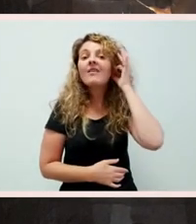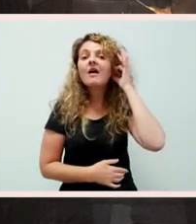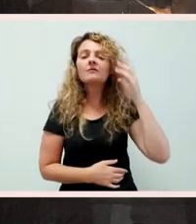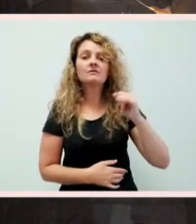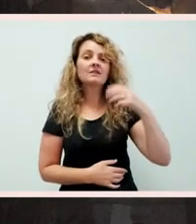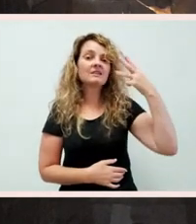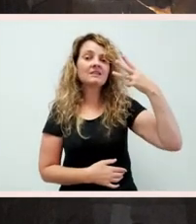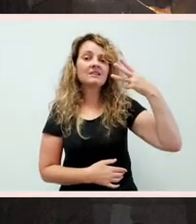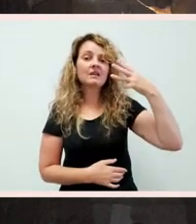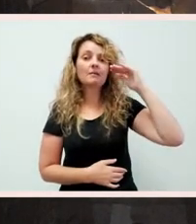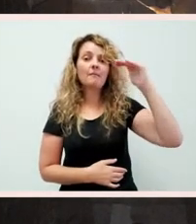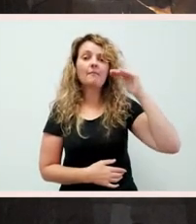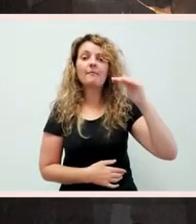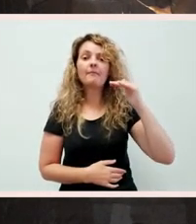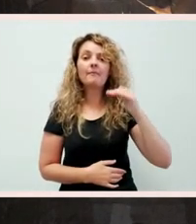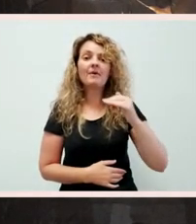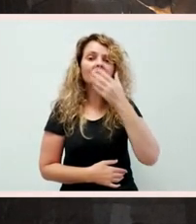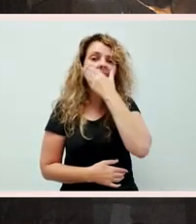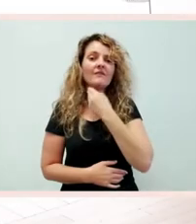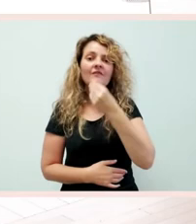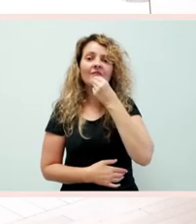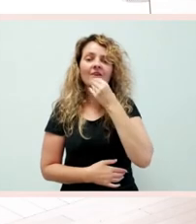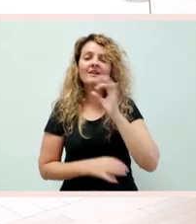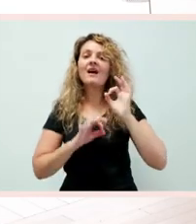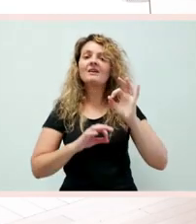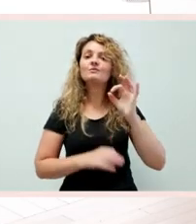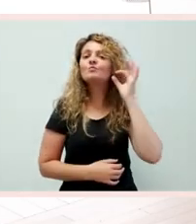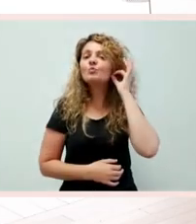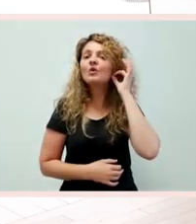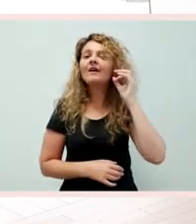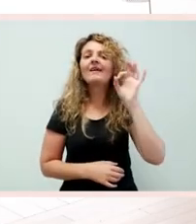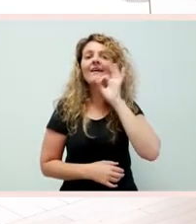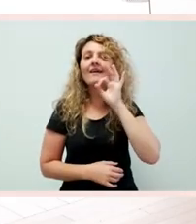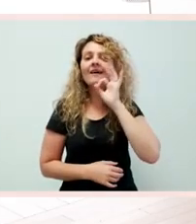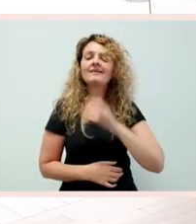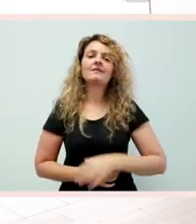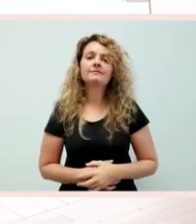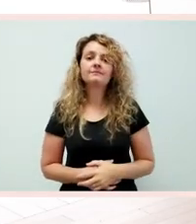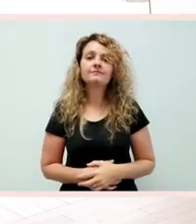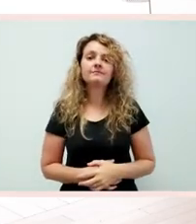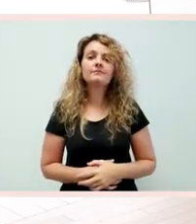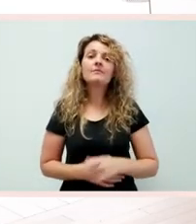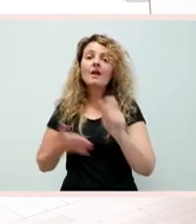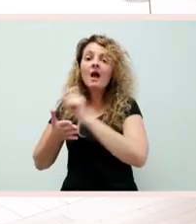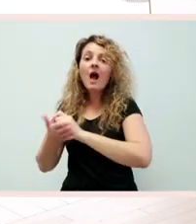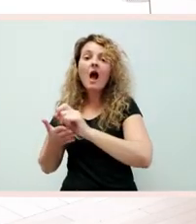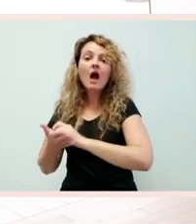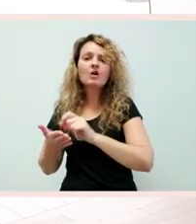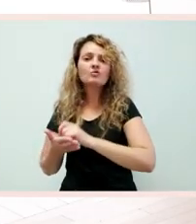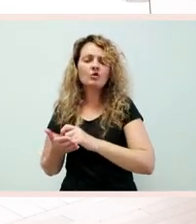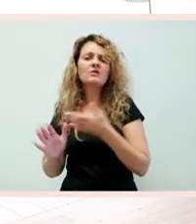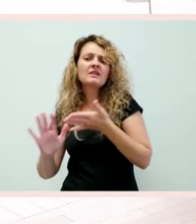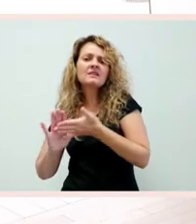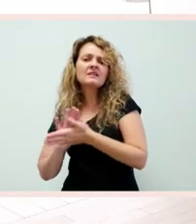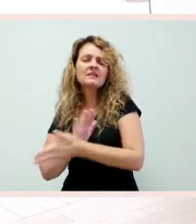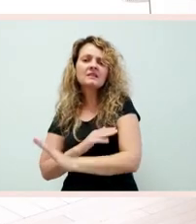fermosísimos pendentes que levamos ou temos as mulleres galegas. Hai autores que escribiron sobre esta obra que pensan